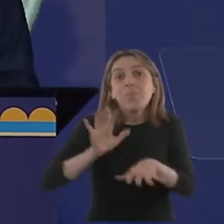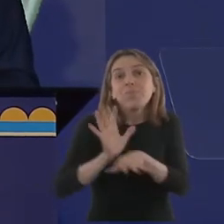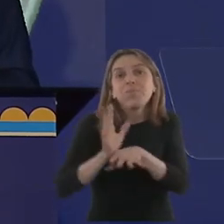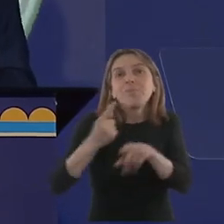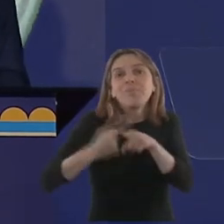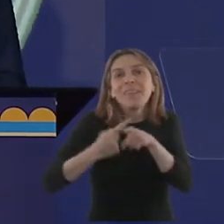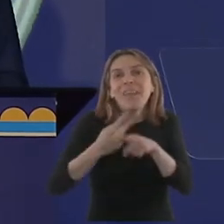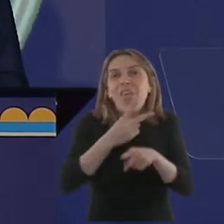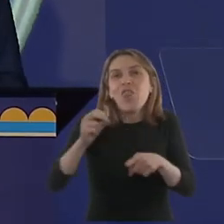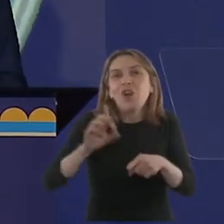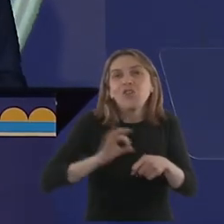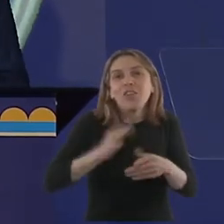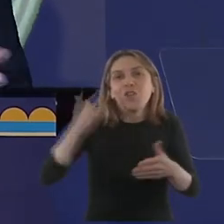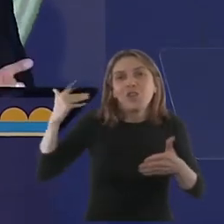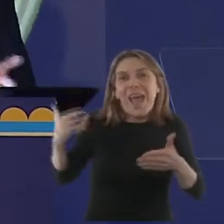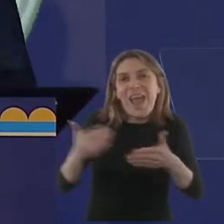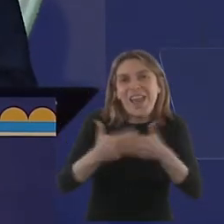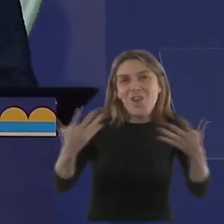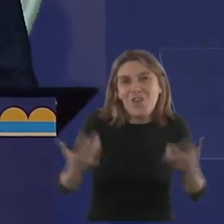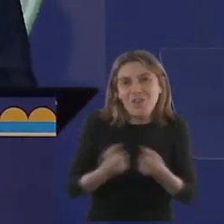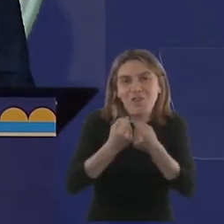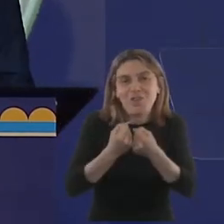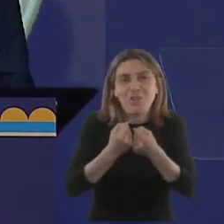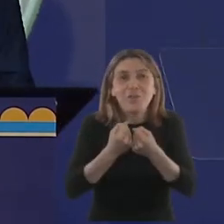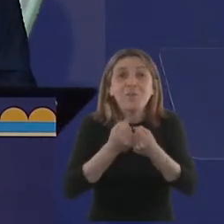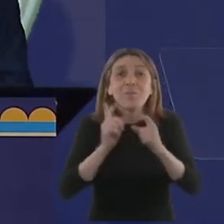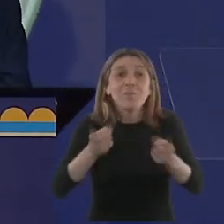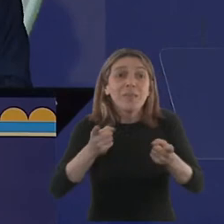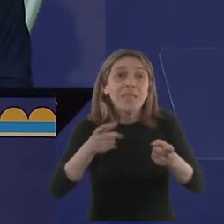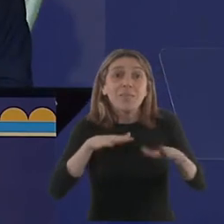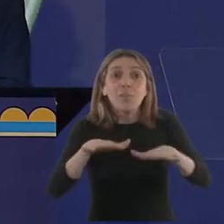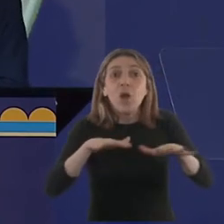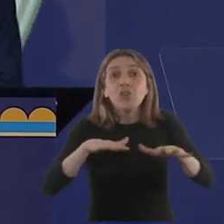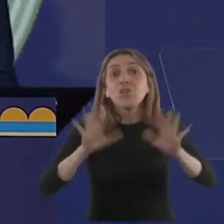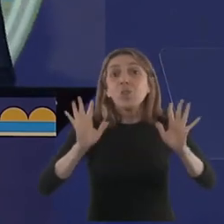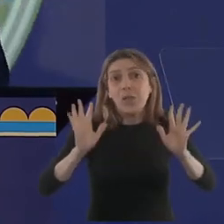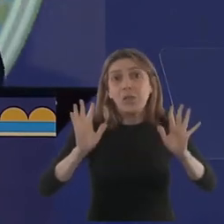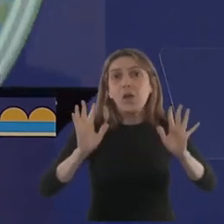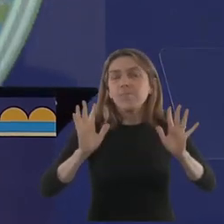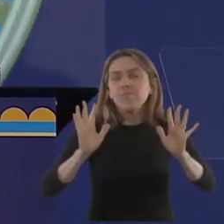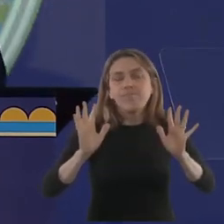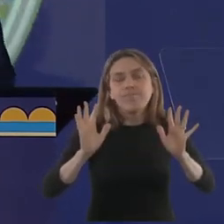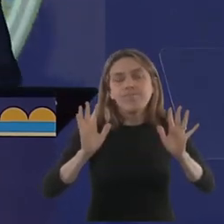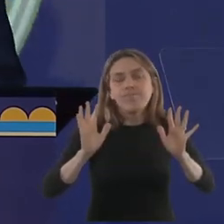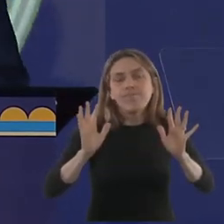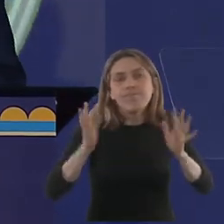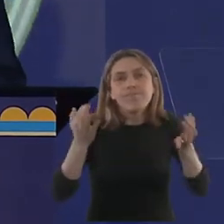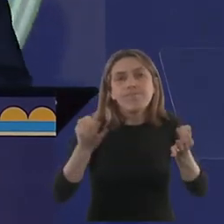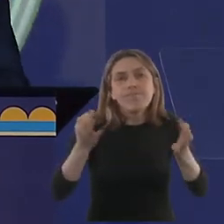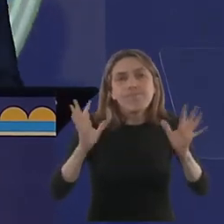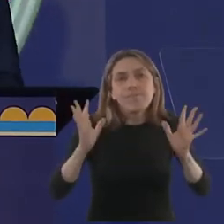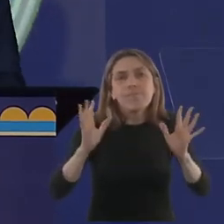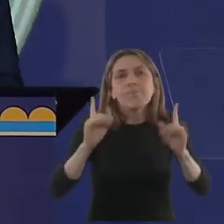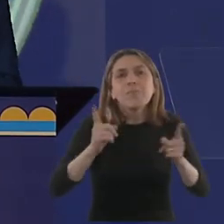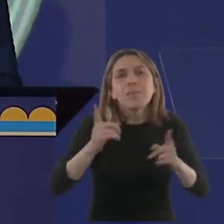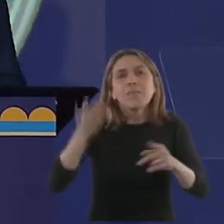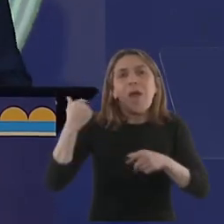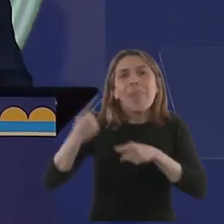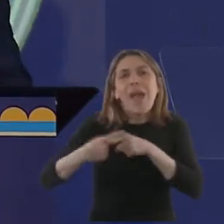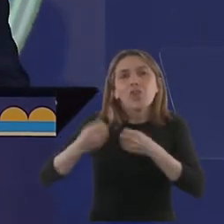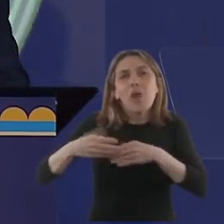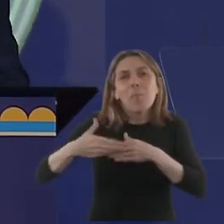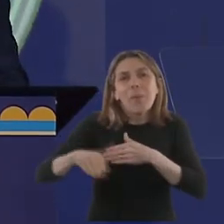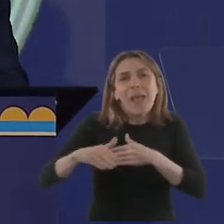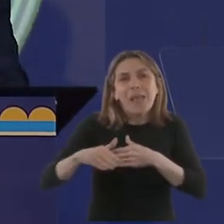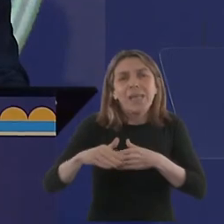este bicentenario, esta situación en condiciones muy particulares. Ya lo dijimos al inicio, cuando hicimos